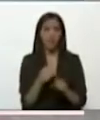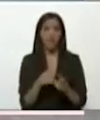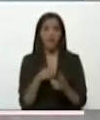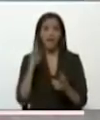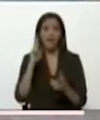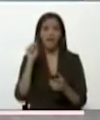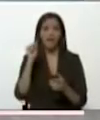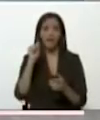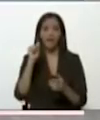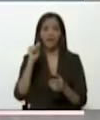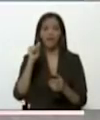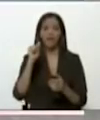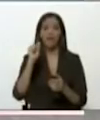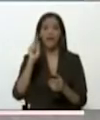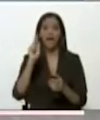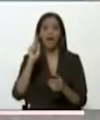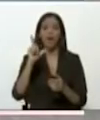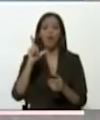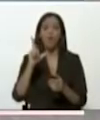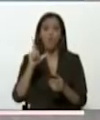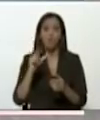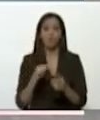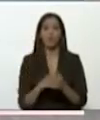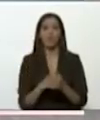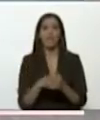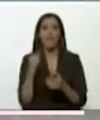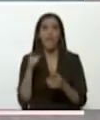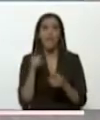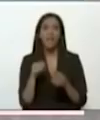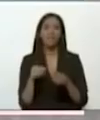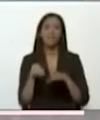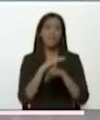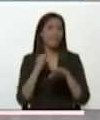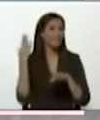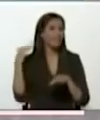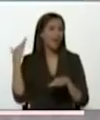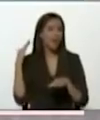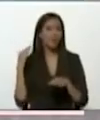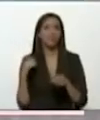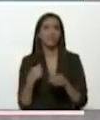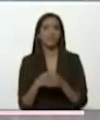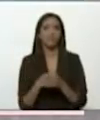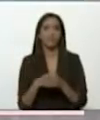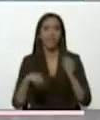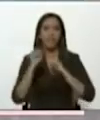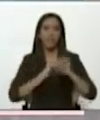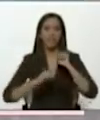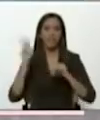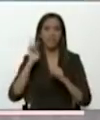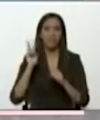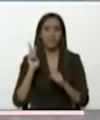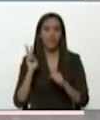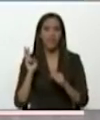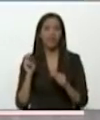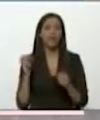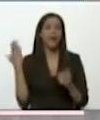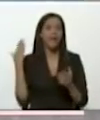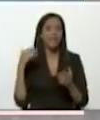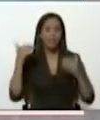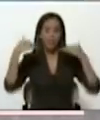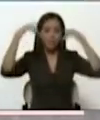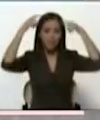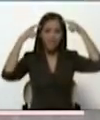Isaías Baduel. Él es ministro, fue ministro de Defensa venezolano en tiempos del comandante Hugo